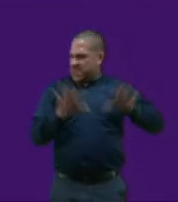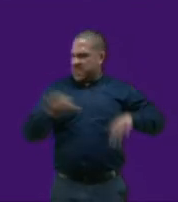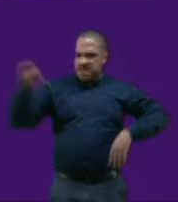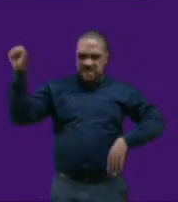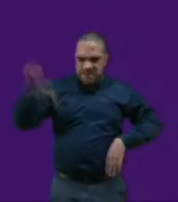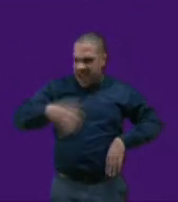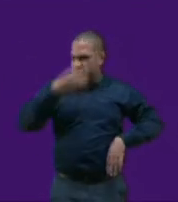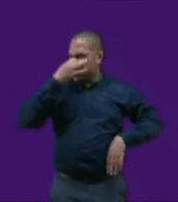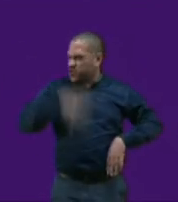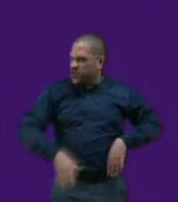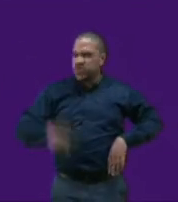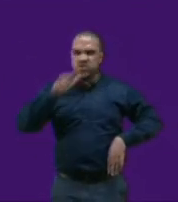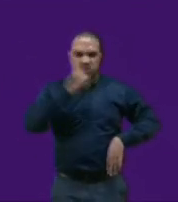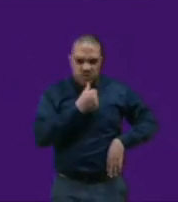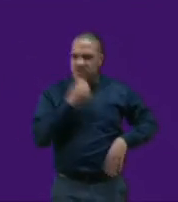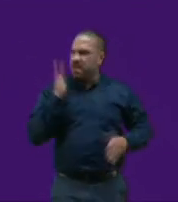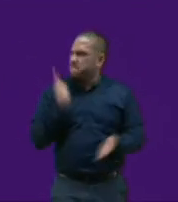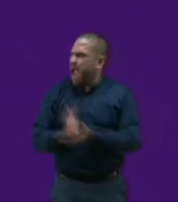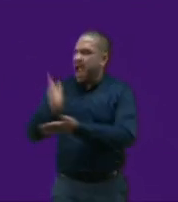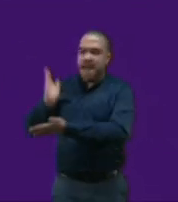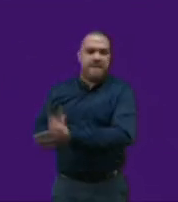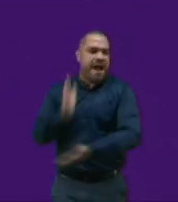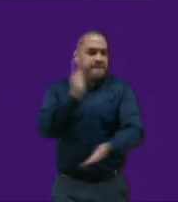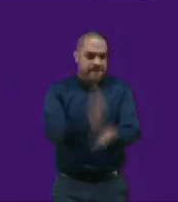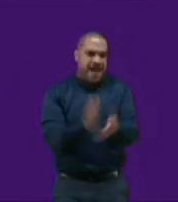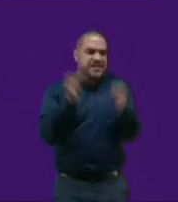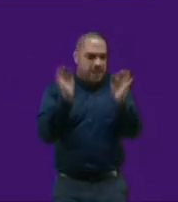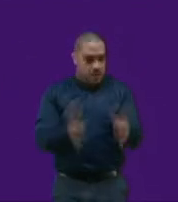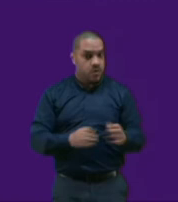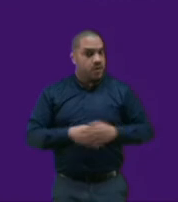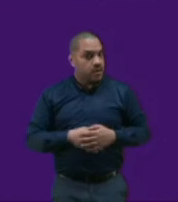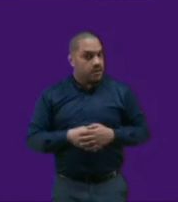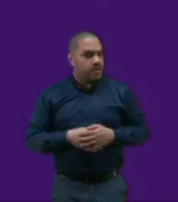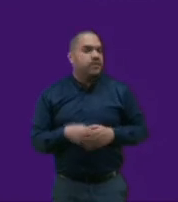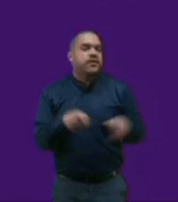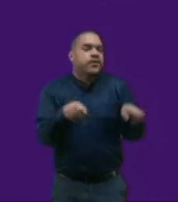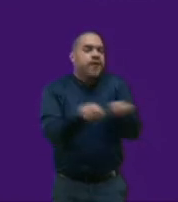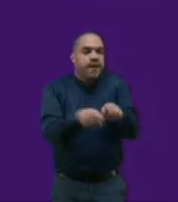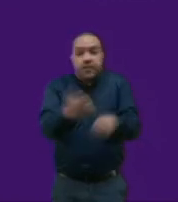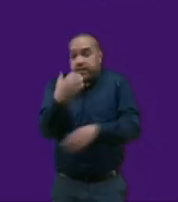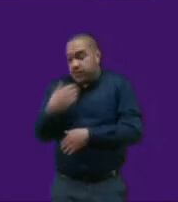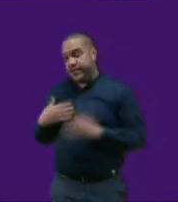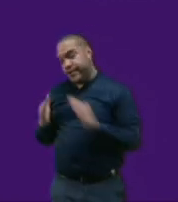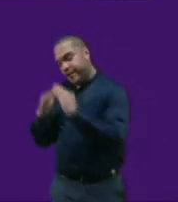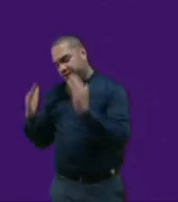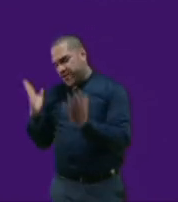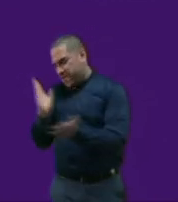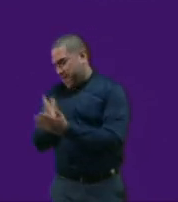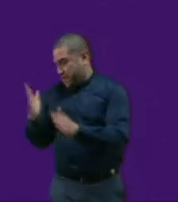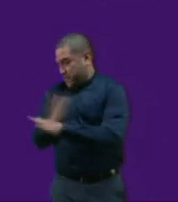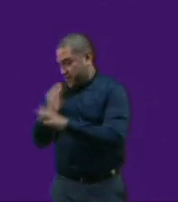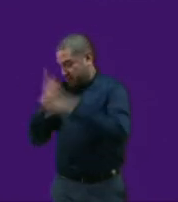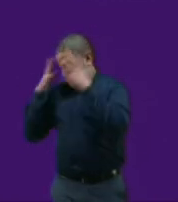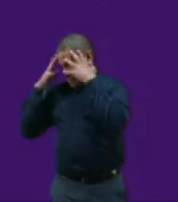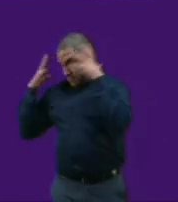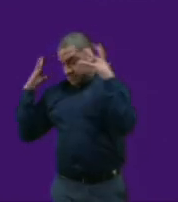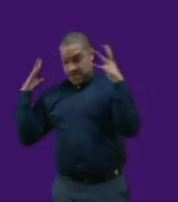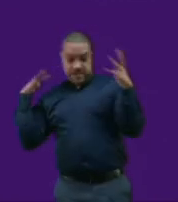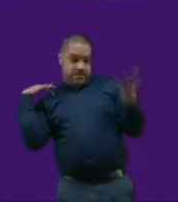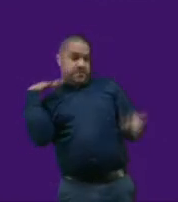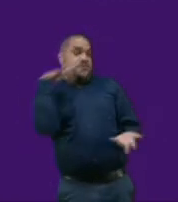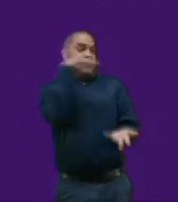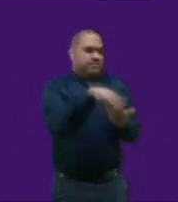a trabajar cuando tiene un problema gigantesco en la casa, pues no funciona igual, o la concentración no es la misma, la dedicación no es la